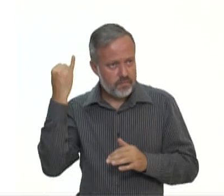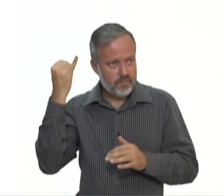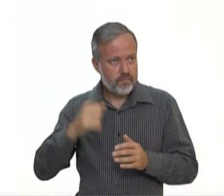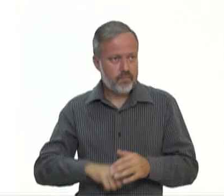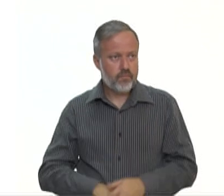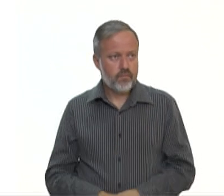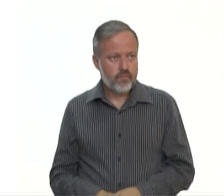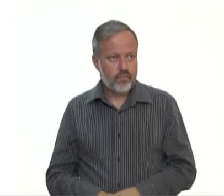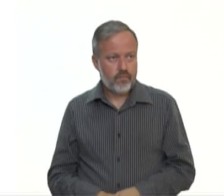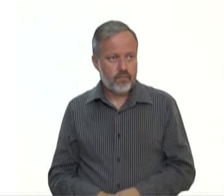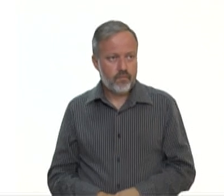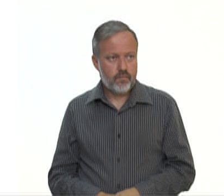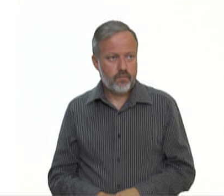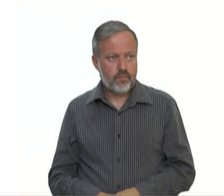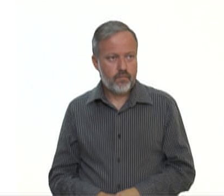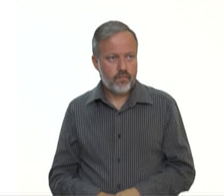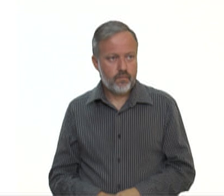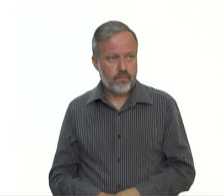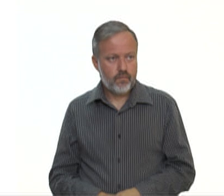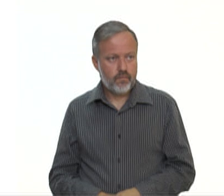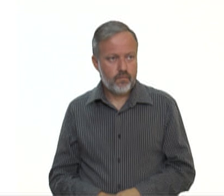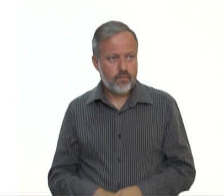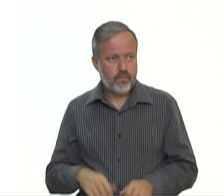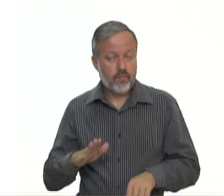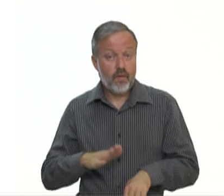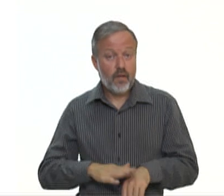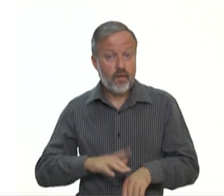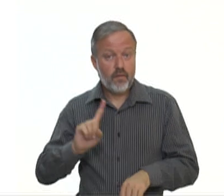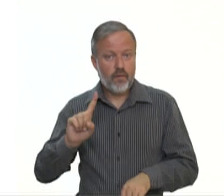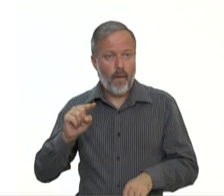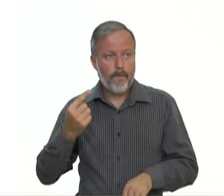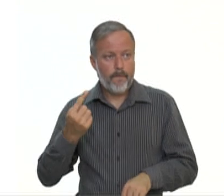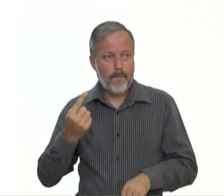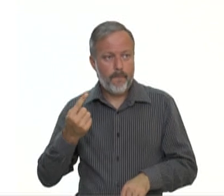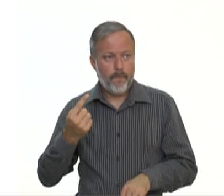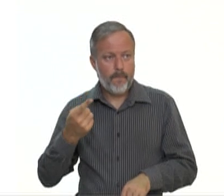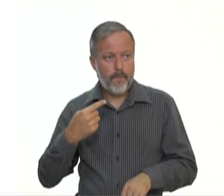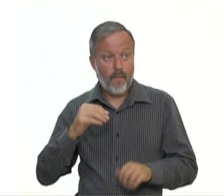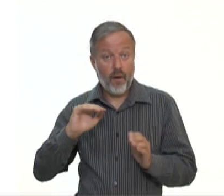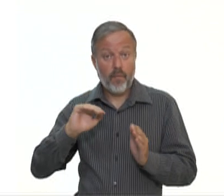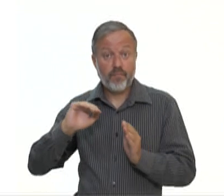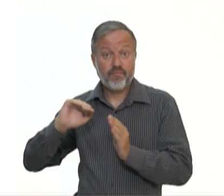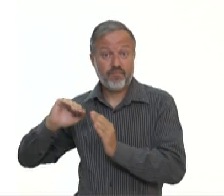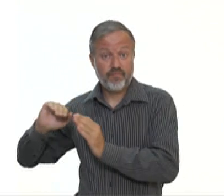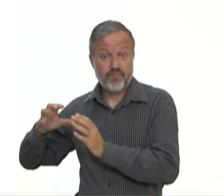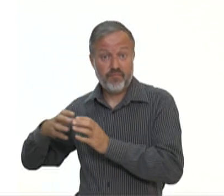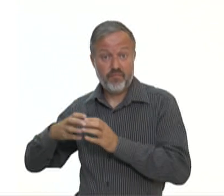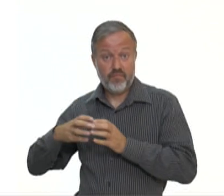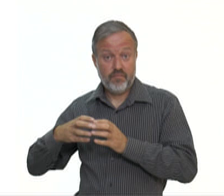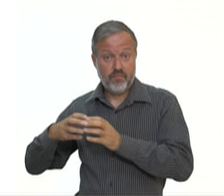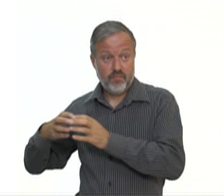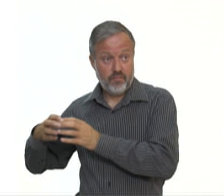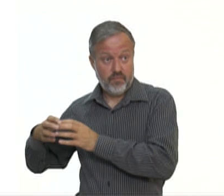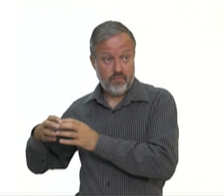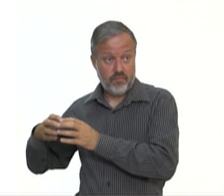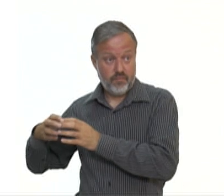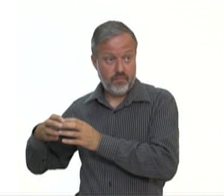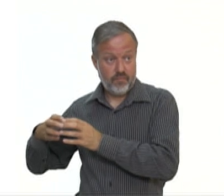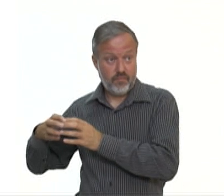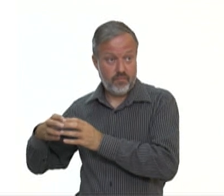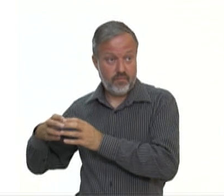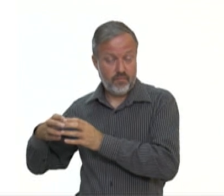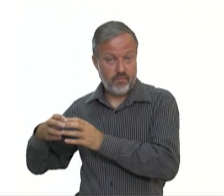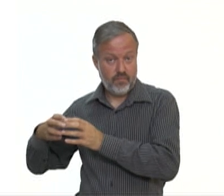Primeiro parágrafo. Más de 1 millar de sanitarios están aislados y miles deberían someterse a